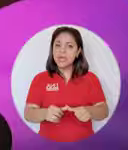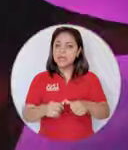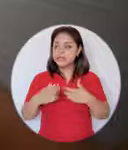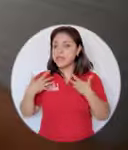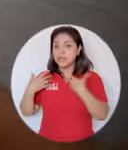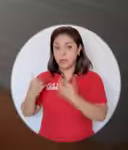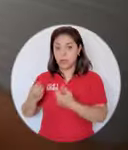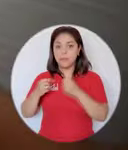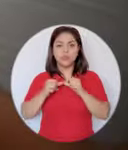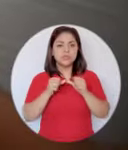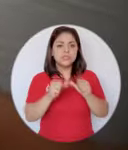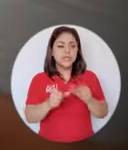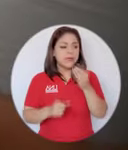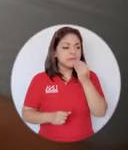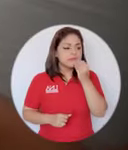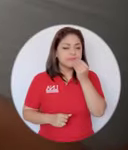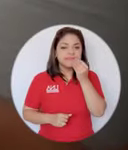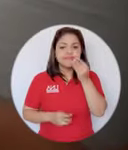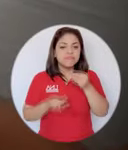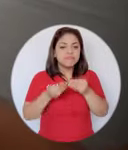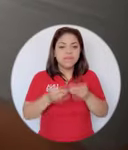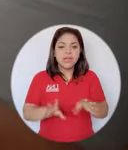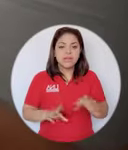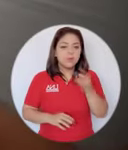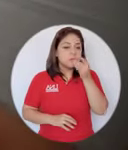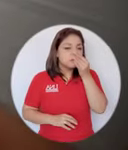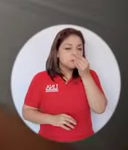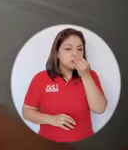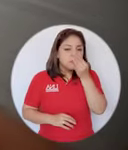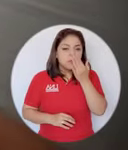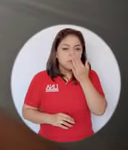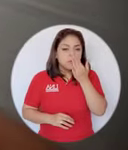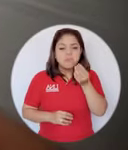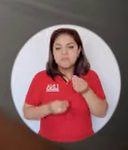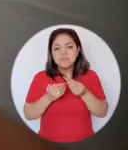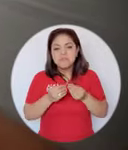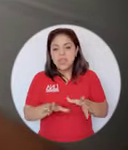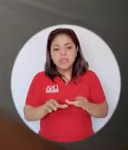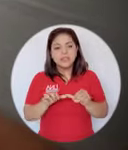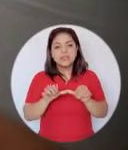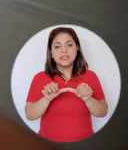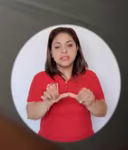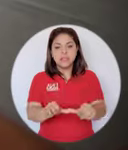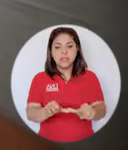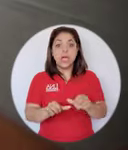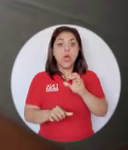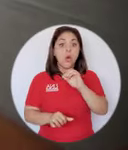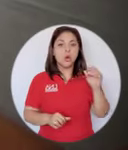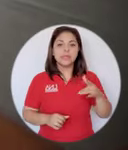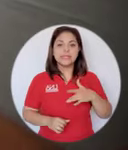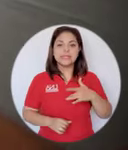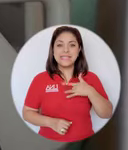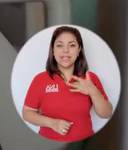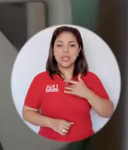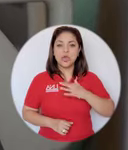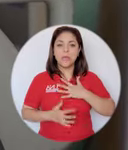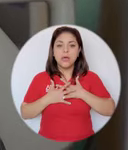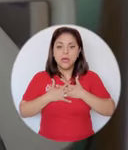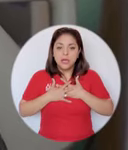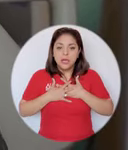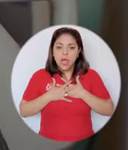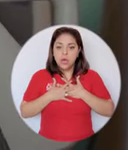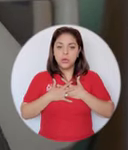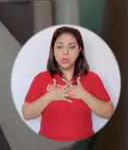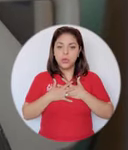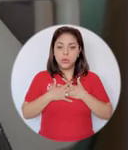del gusto del olfato, de síntomas respiratorios como por ejemplo una respiración corta, o eso que sentimos, esa asfixia